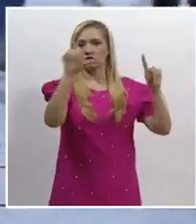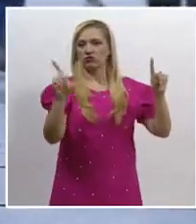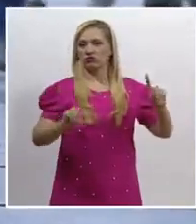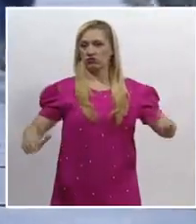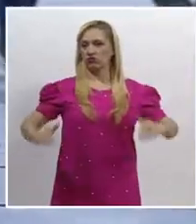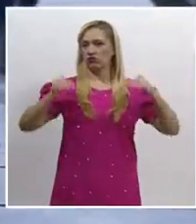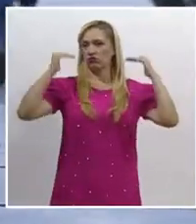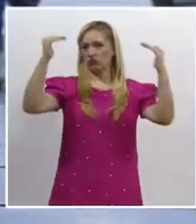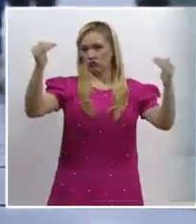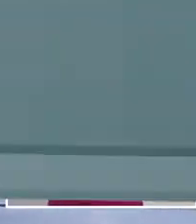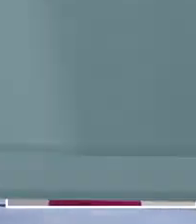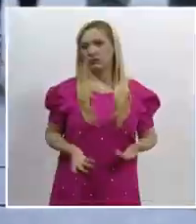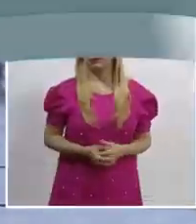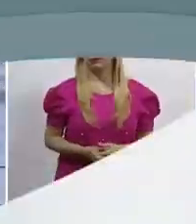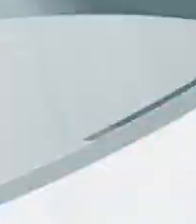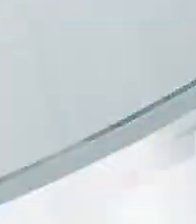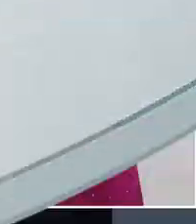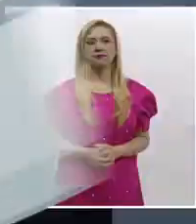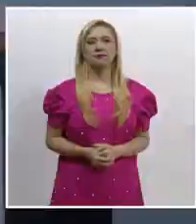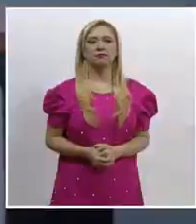Suprema.